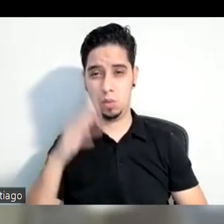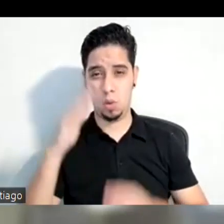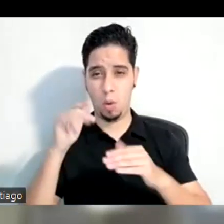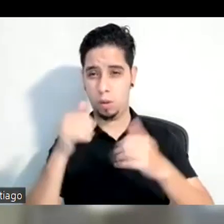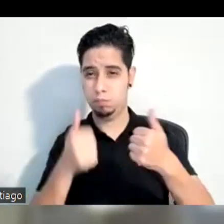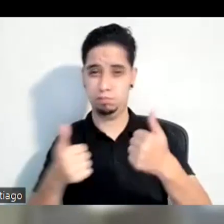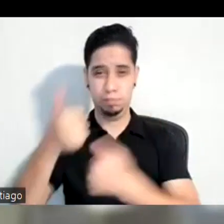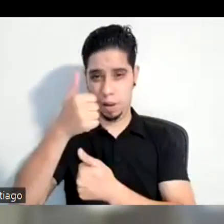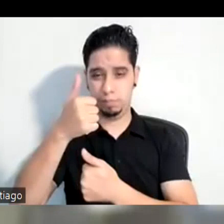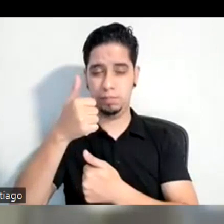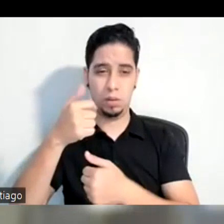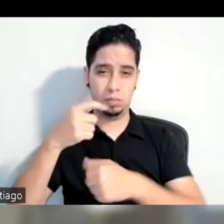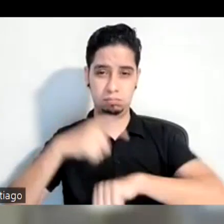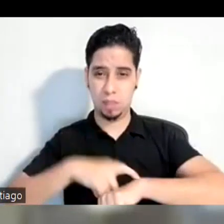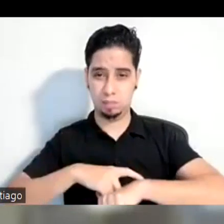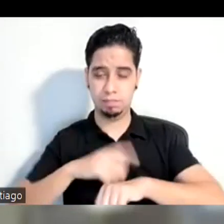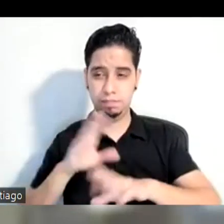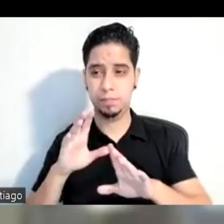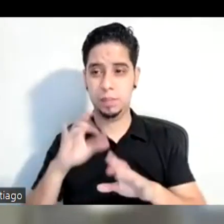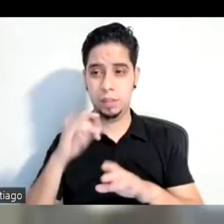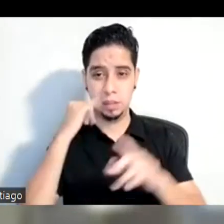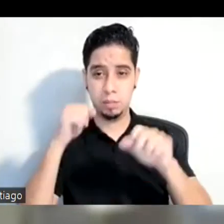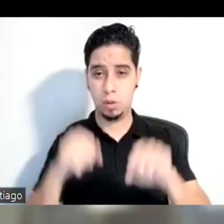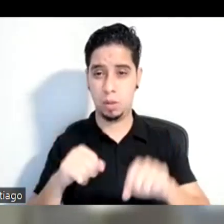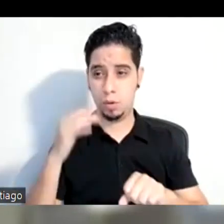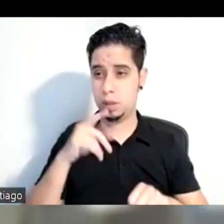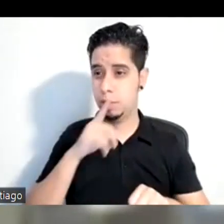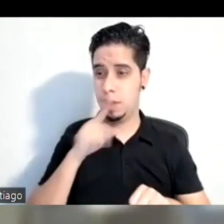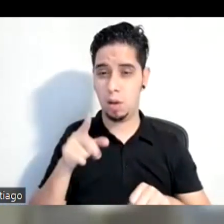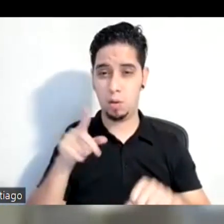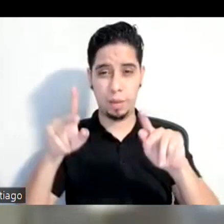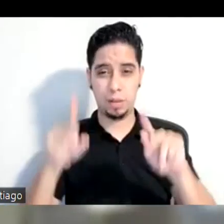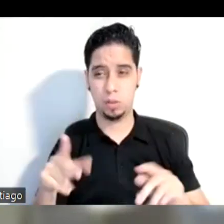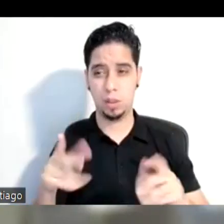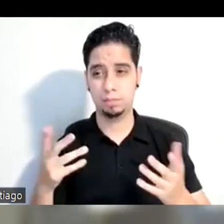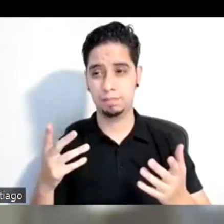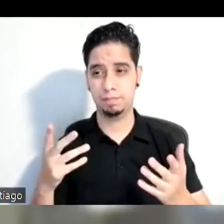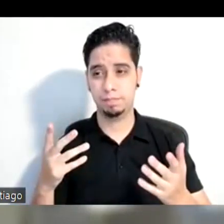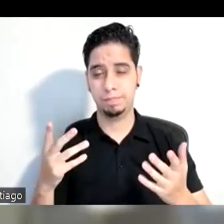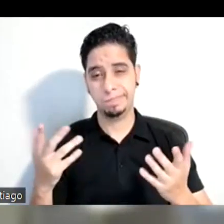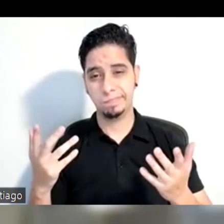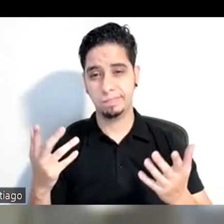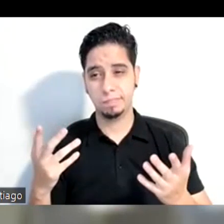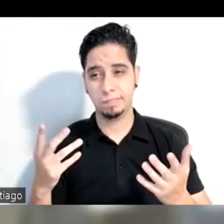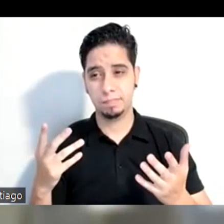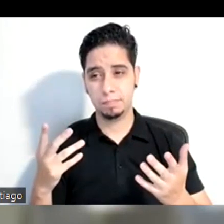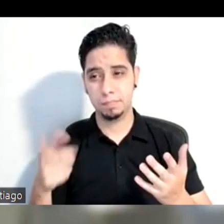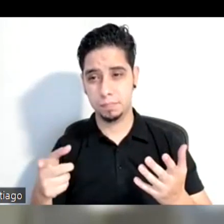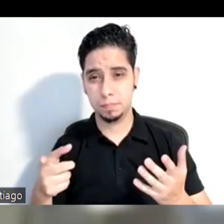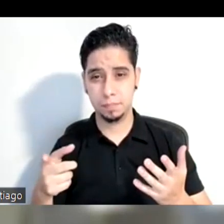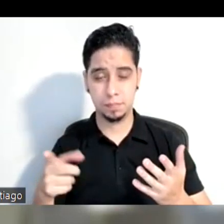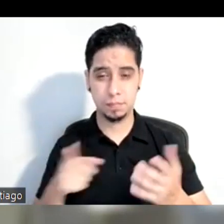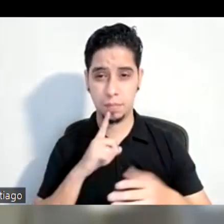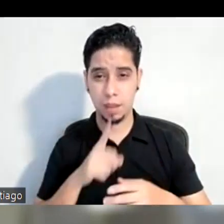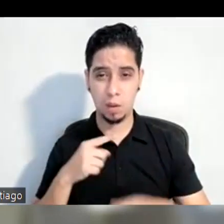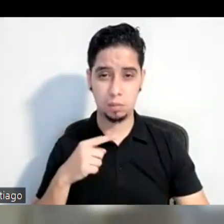propiedad, ¿verdad? En algún momento, si es posible, porque de verdad que es una persona que él es profundamente